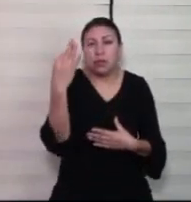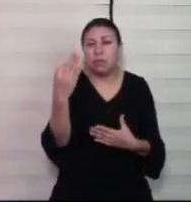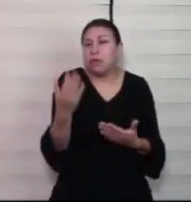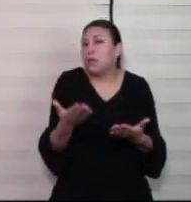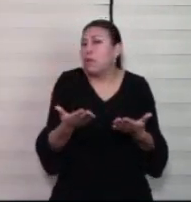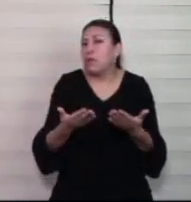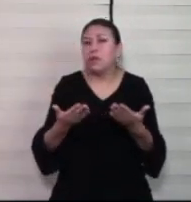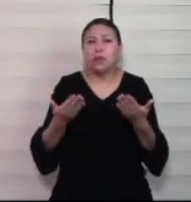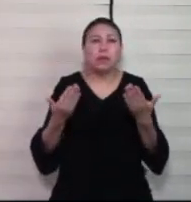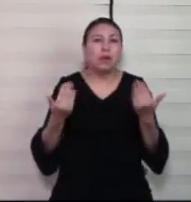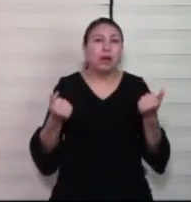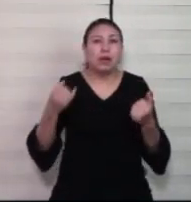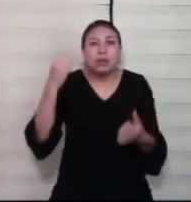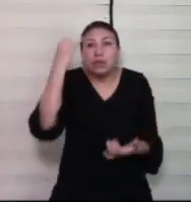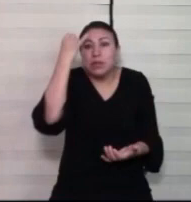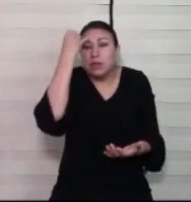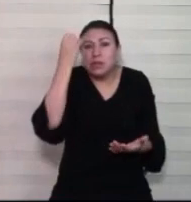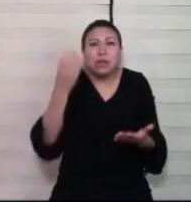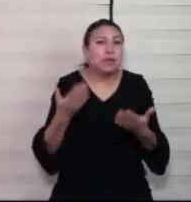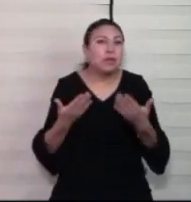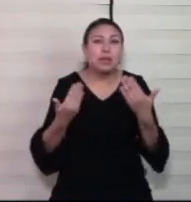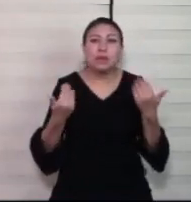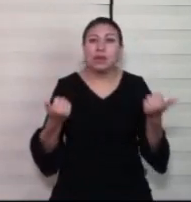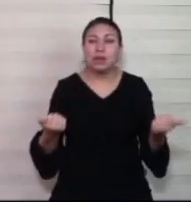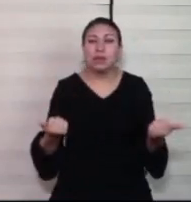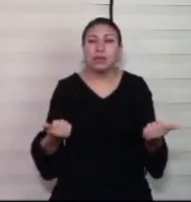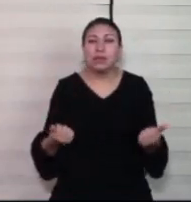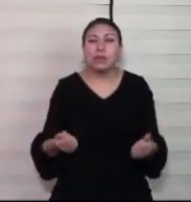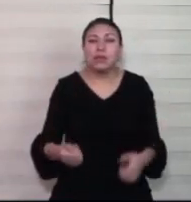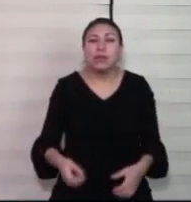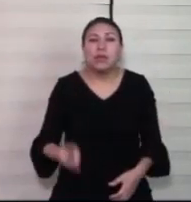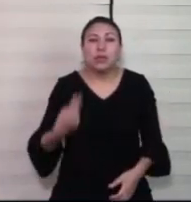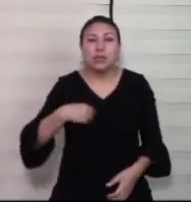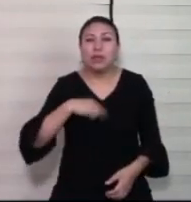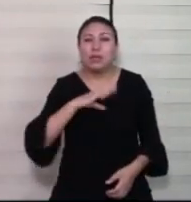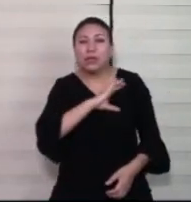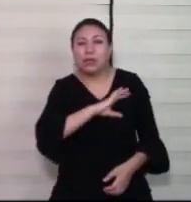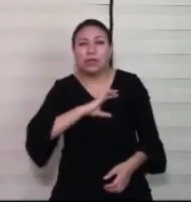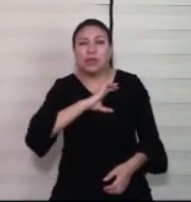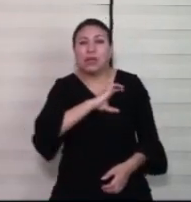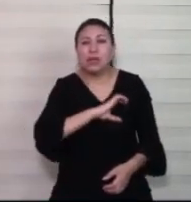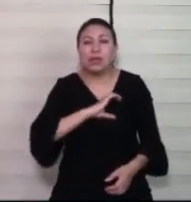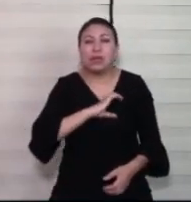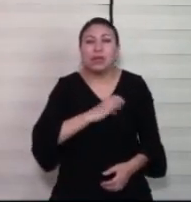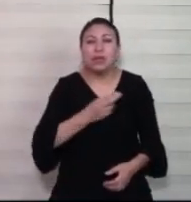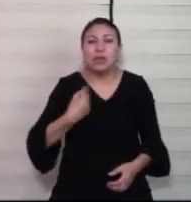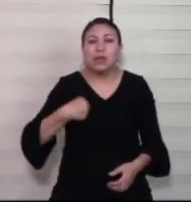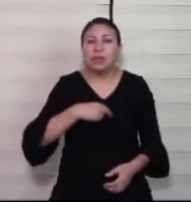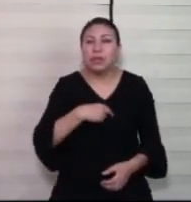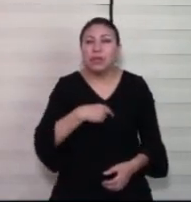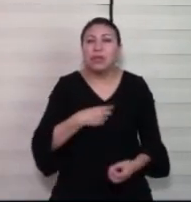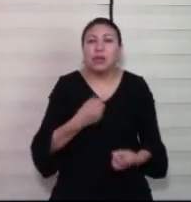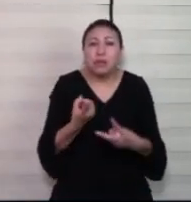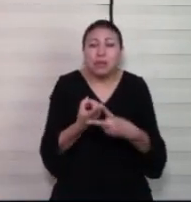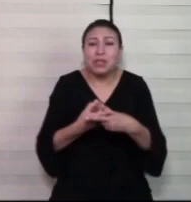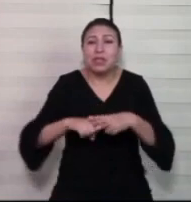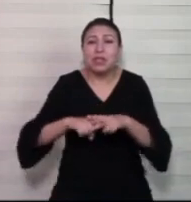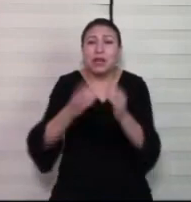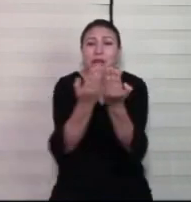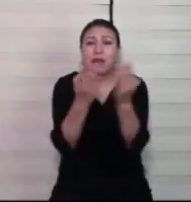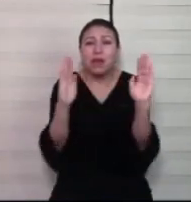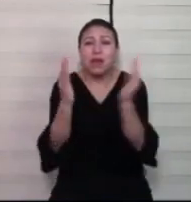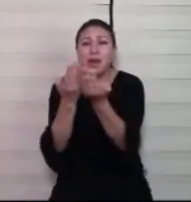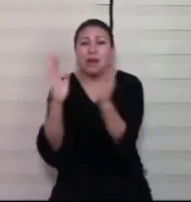esa incertidumbre. Estábamos tan contentos que ya habíamos abierto los cultos al público, ya la gente